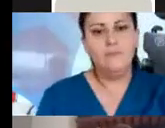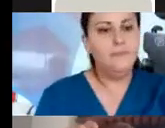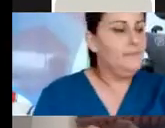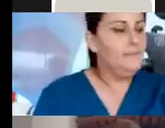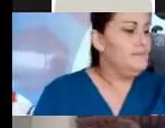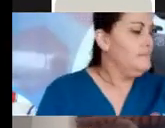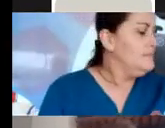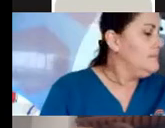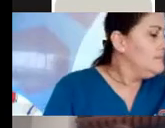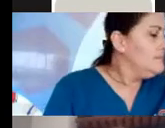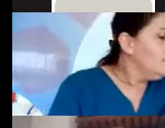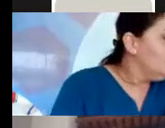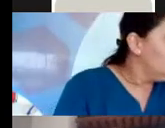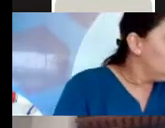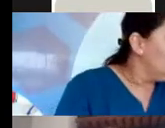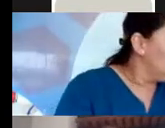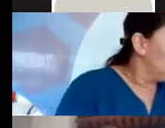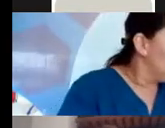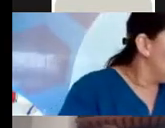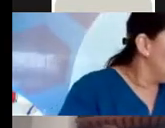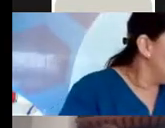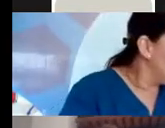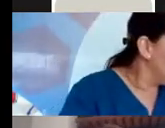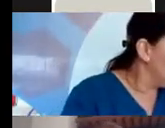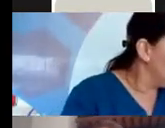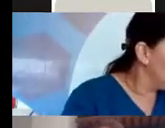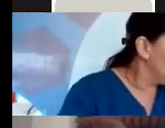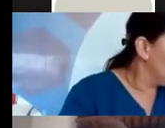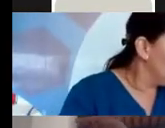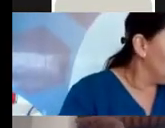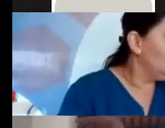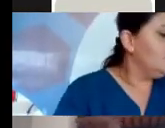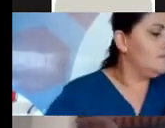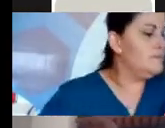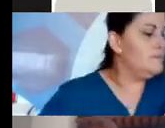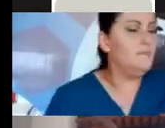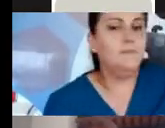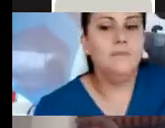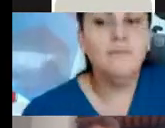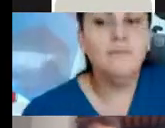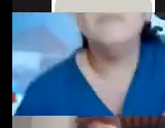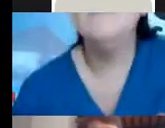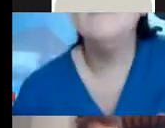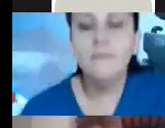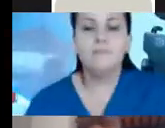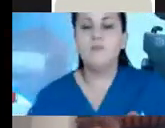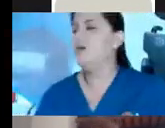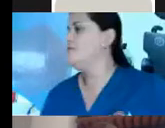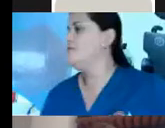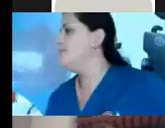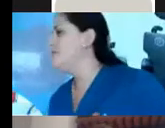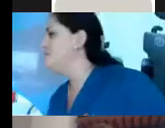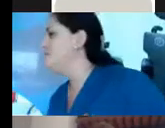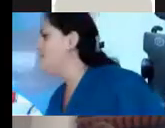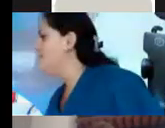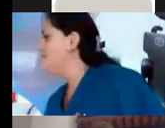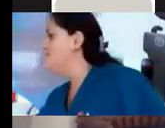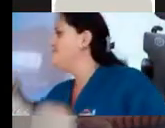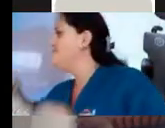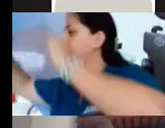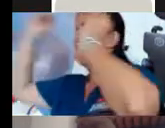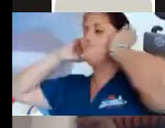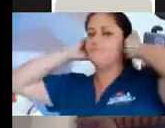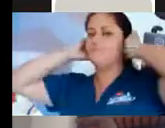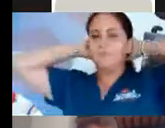hay algo que no está bien y que no permite y que aumenta justamente la inestabilidad del paciente o aumenta justamente